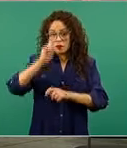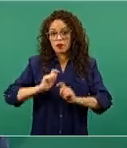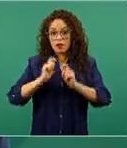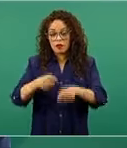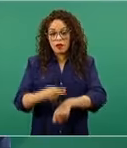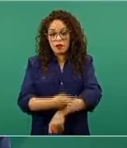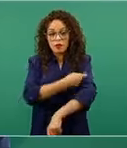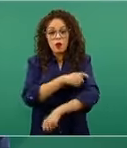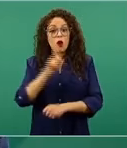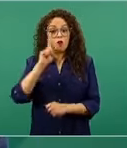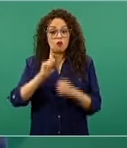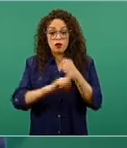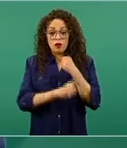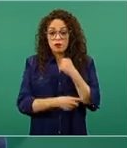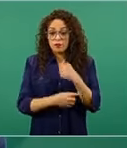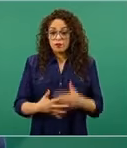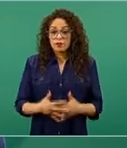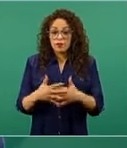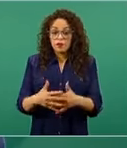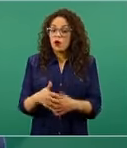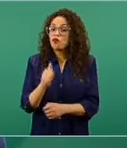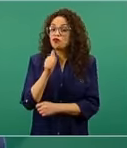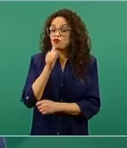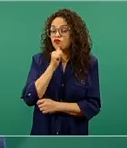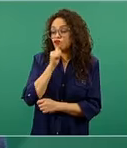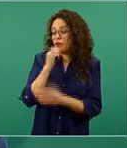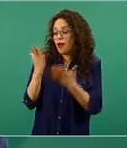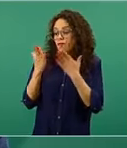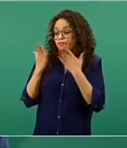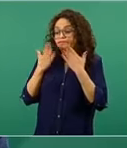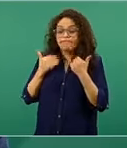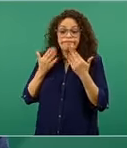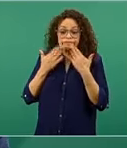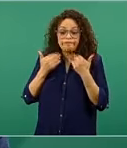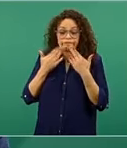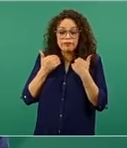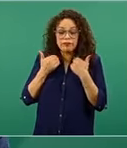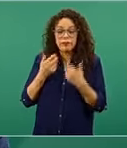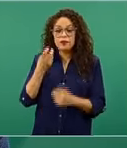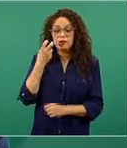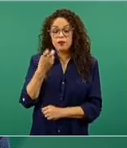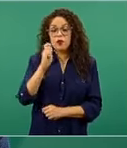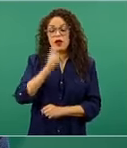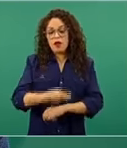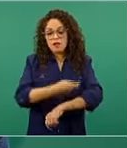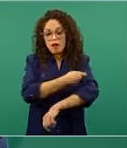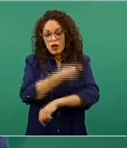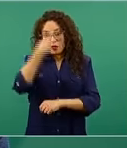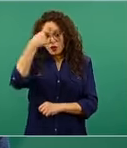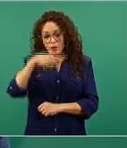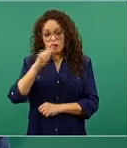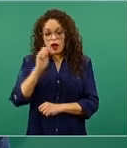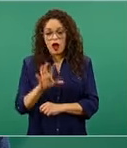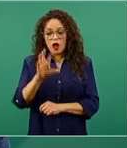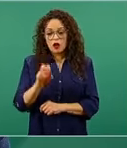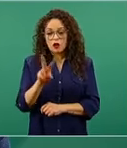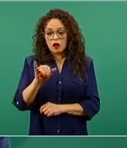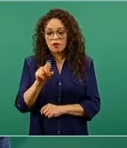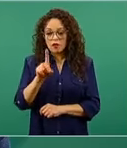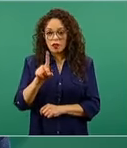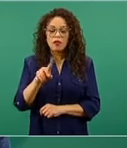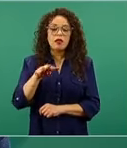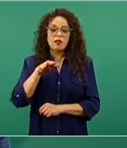embarazadas no se había generado. Las vacunas contra la COVID-19, o más exactamente contra el